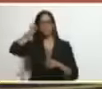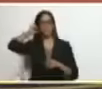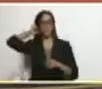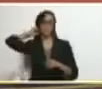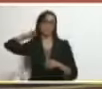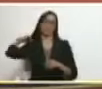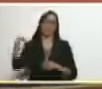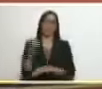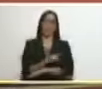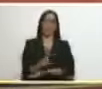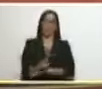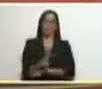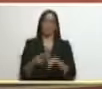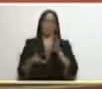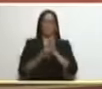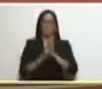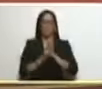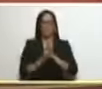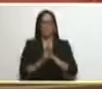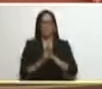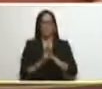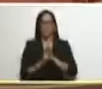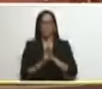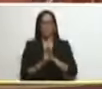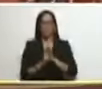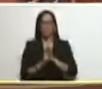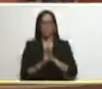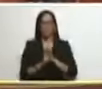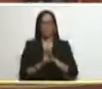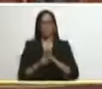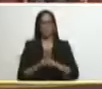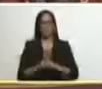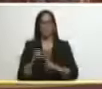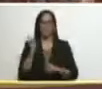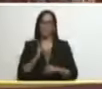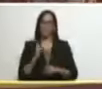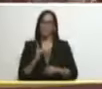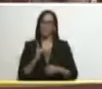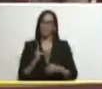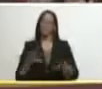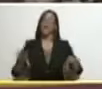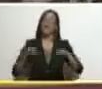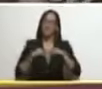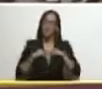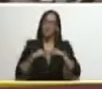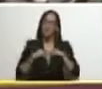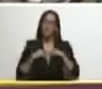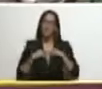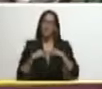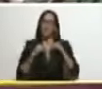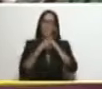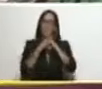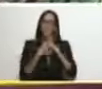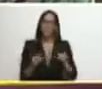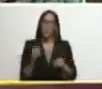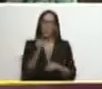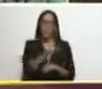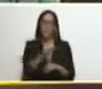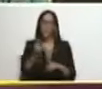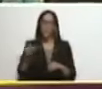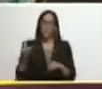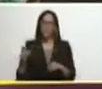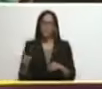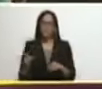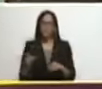obligante, siendo una ley de la República, debe ser acatada por todos los ciudadanos y